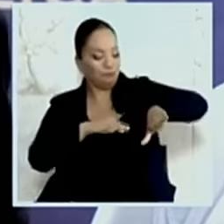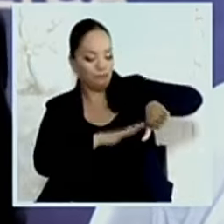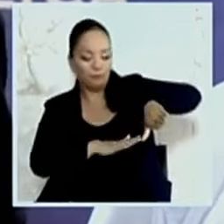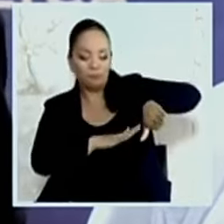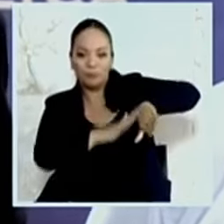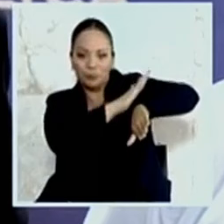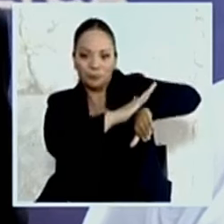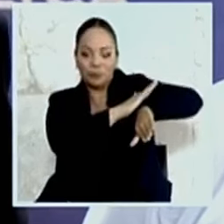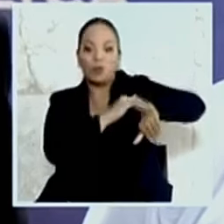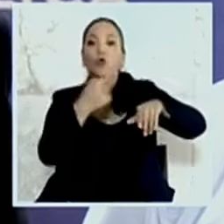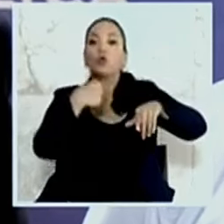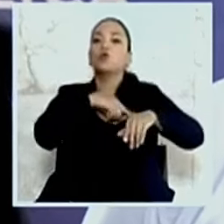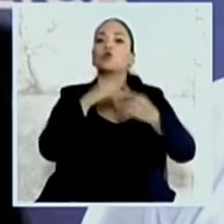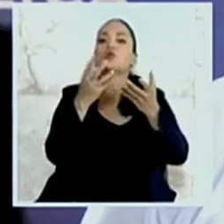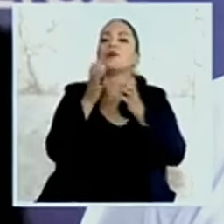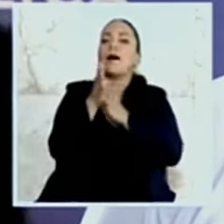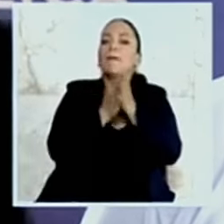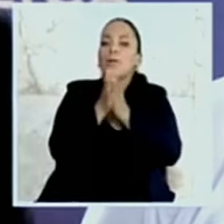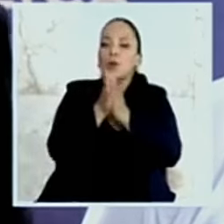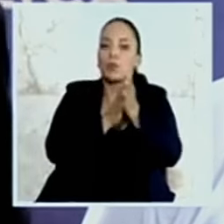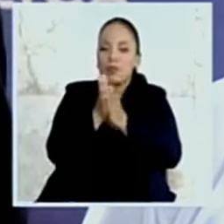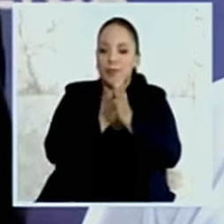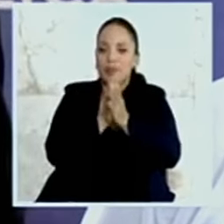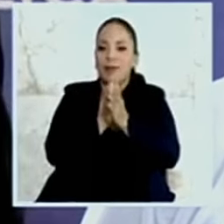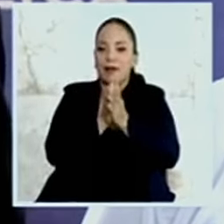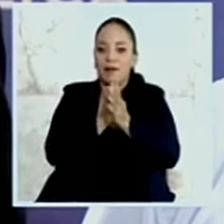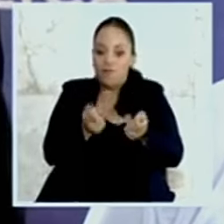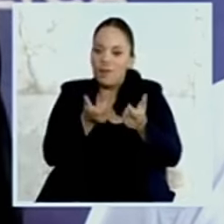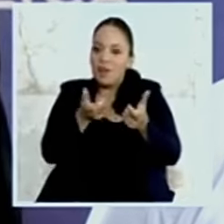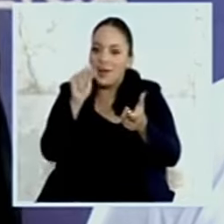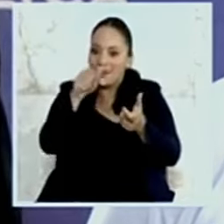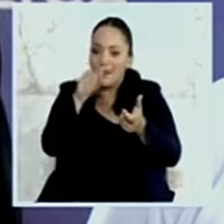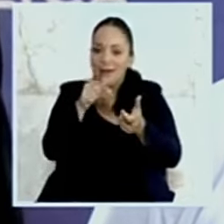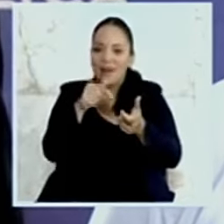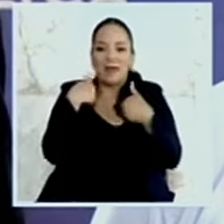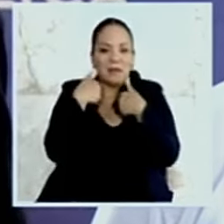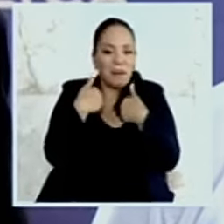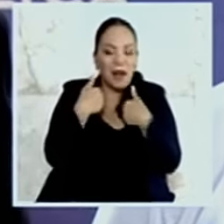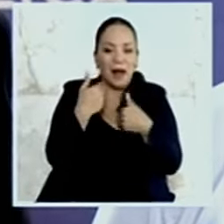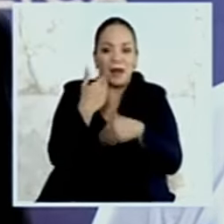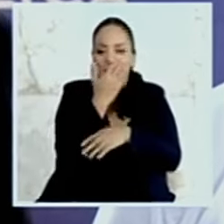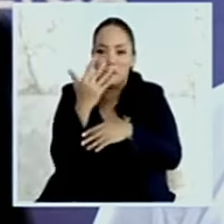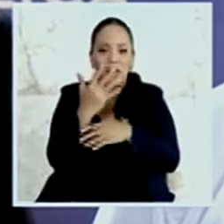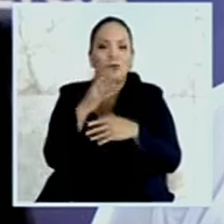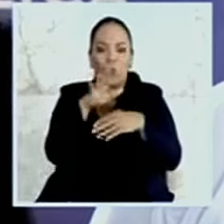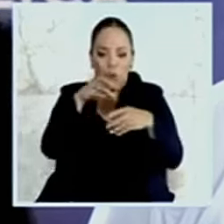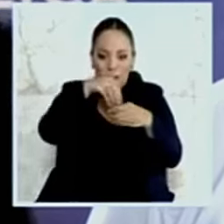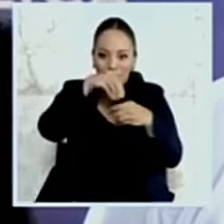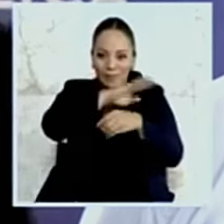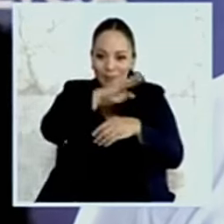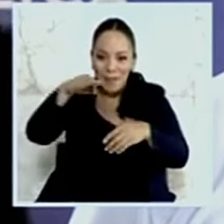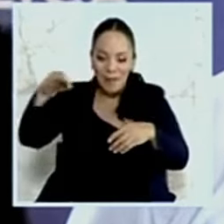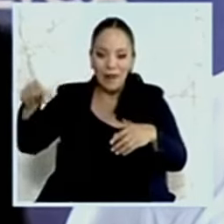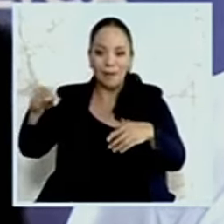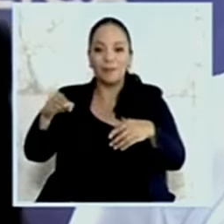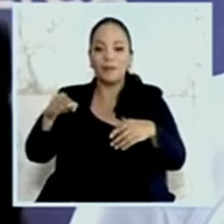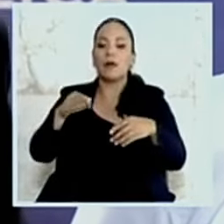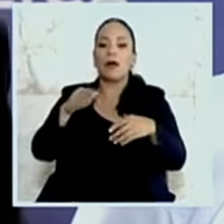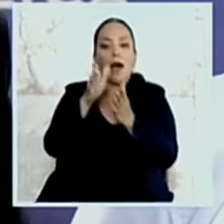y queremos aprovechar esa riqueza natural de una manera sostenible, amigable con